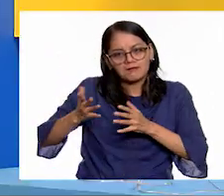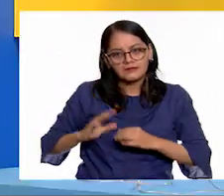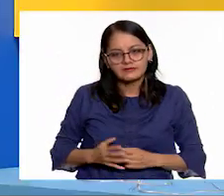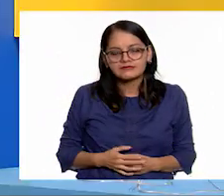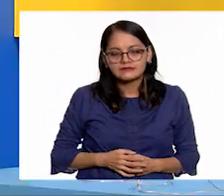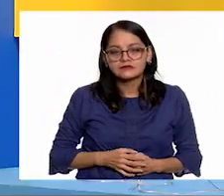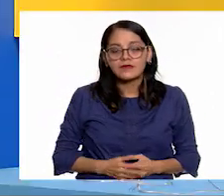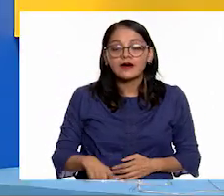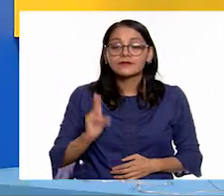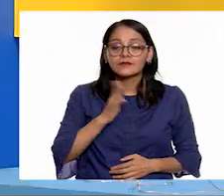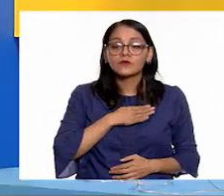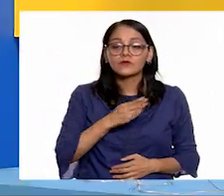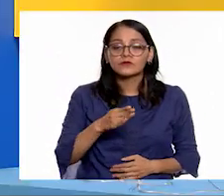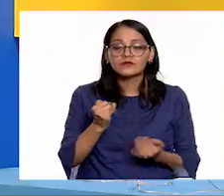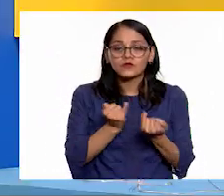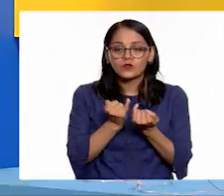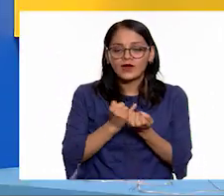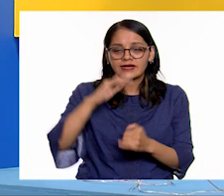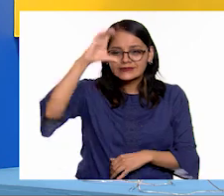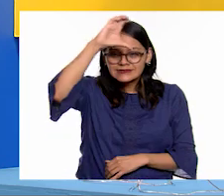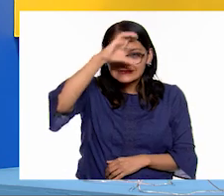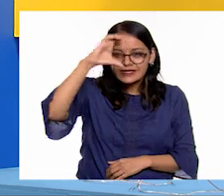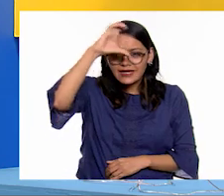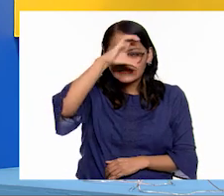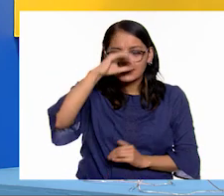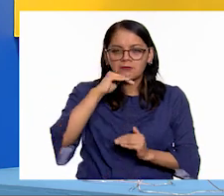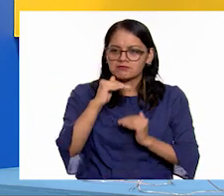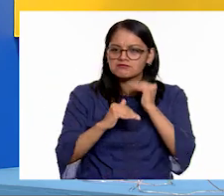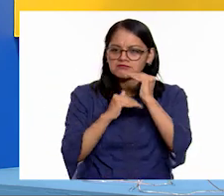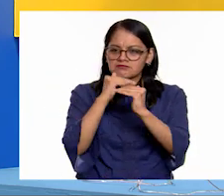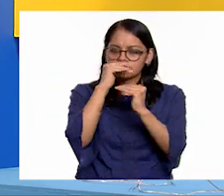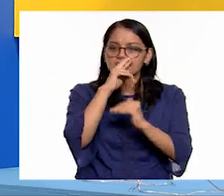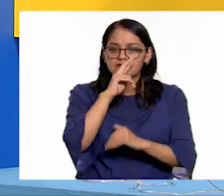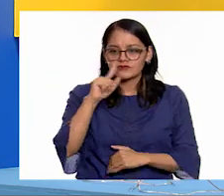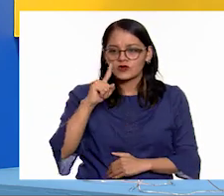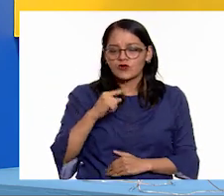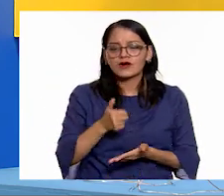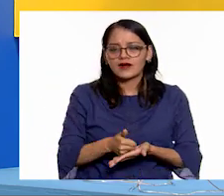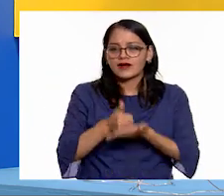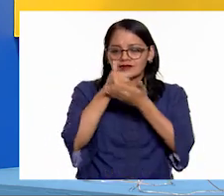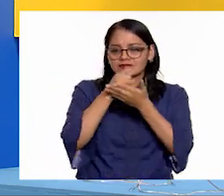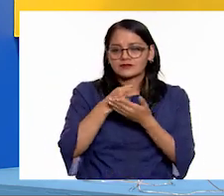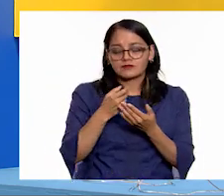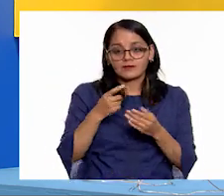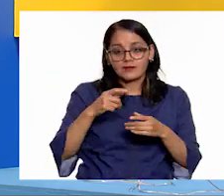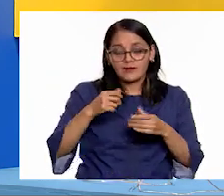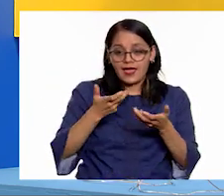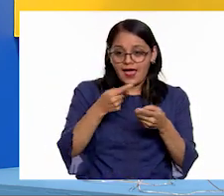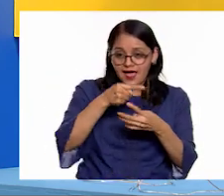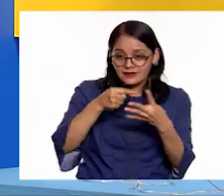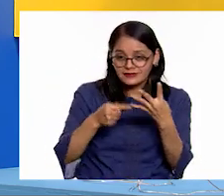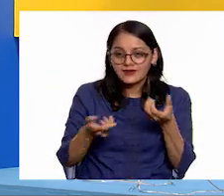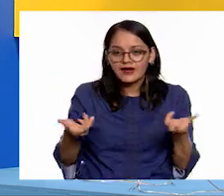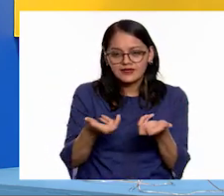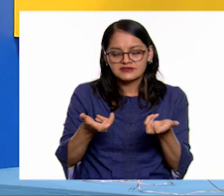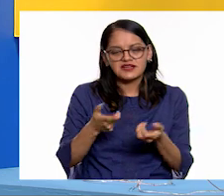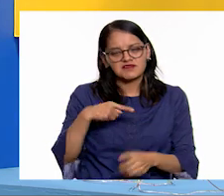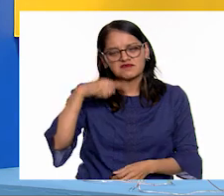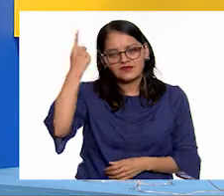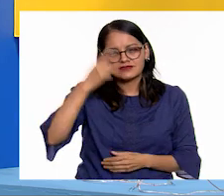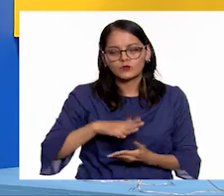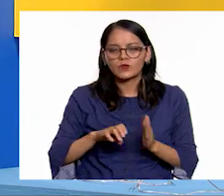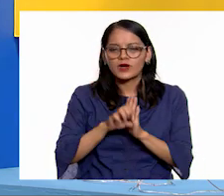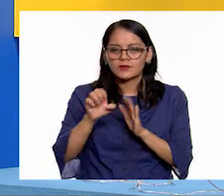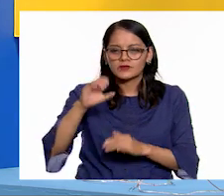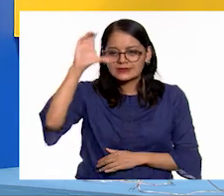Lo bueno de esto es que la ciencia ha ayudado demasiado a facilitarnos muchas de las actividades que realizamos. Científicos